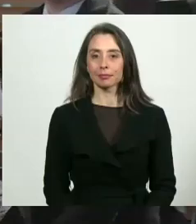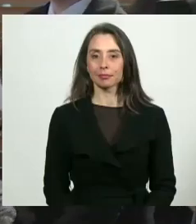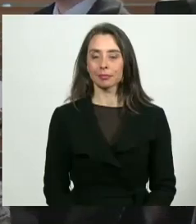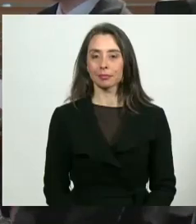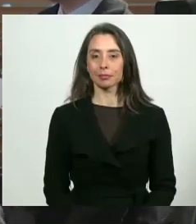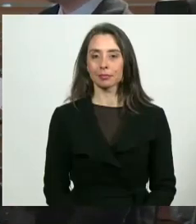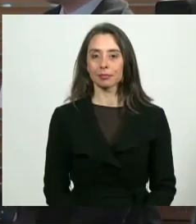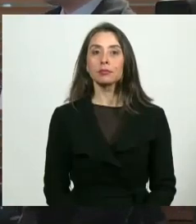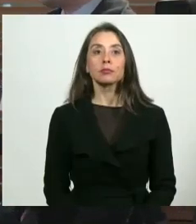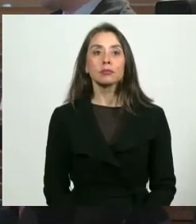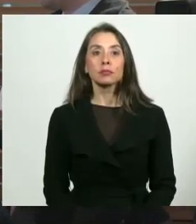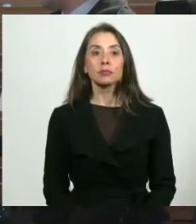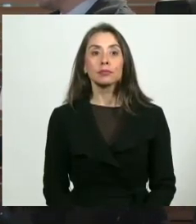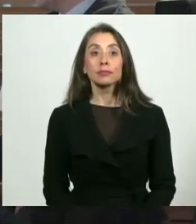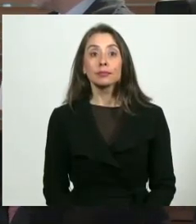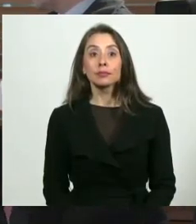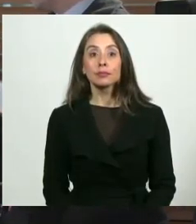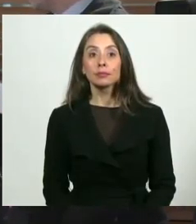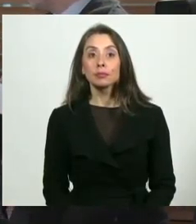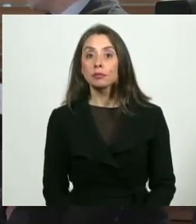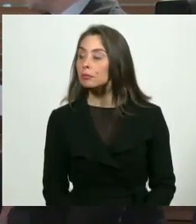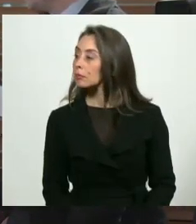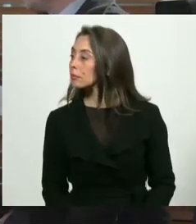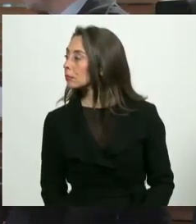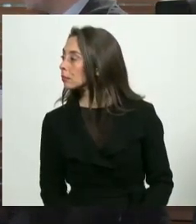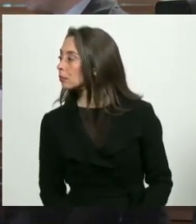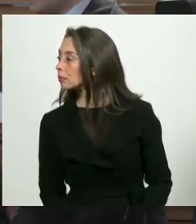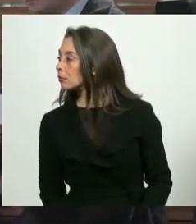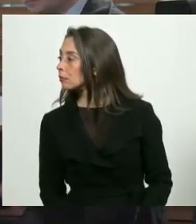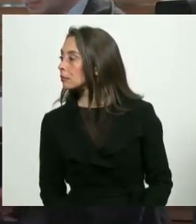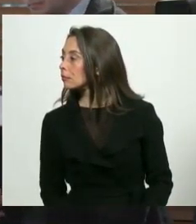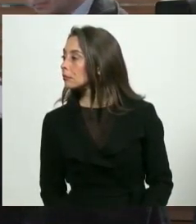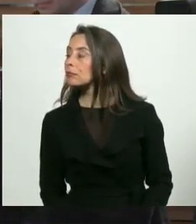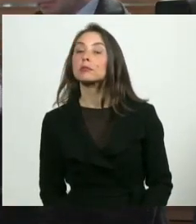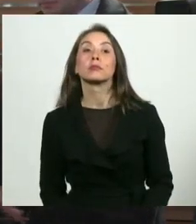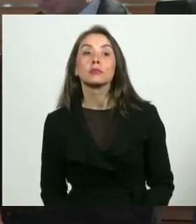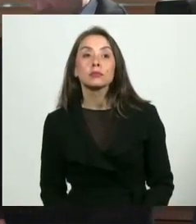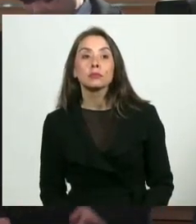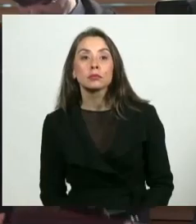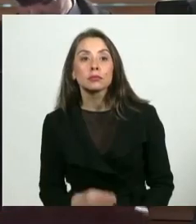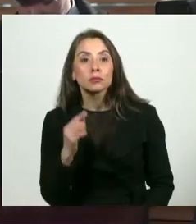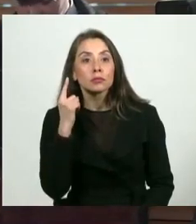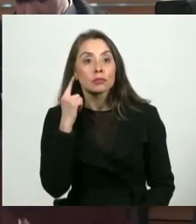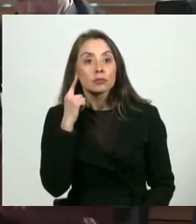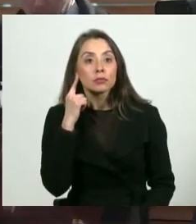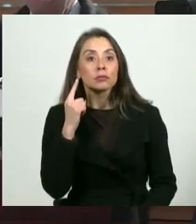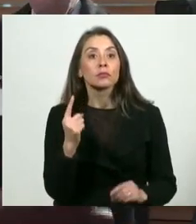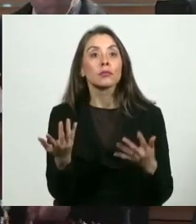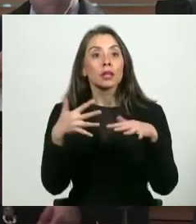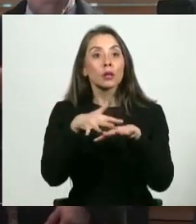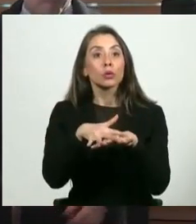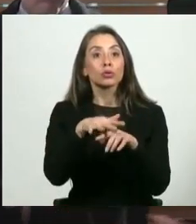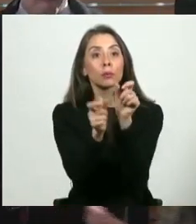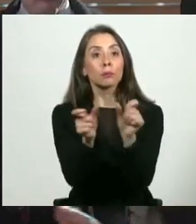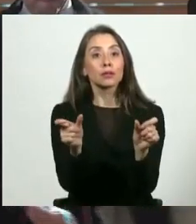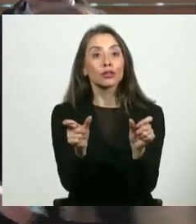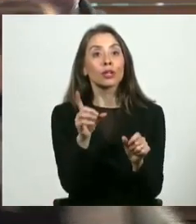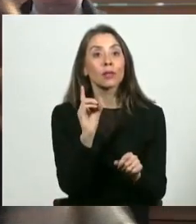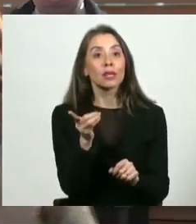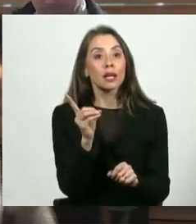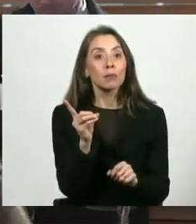Y de esta forma entonces concluye el primer bloque, que se ha denominado barreras que dificultan el acceso al empleo digno e inclusivo de personas con